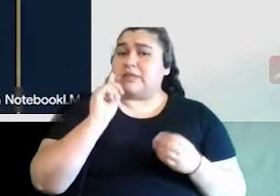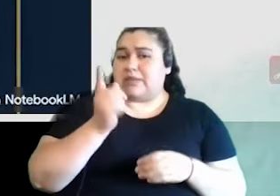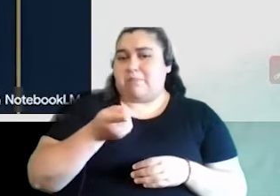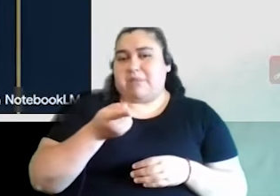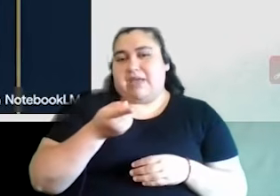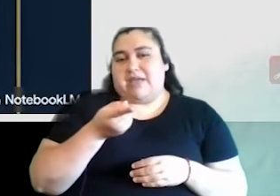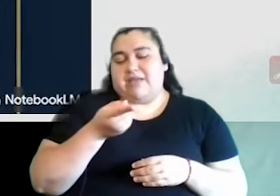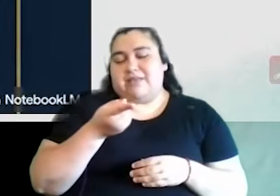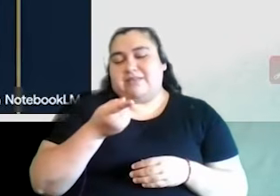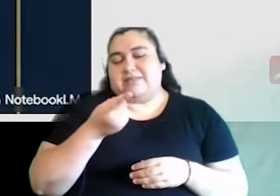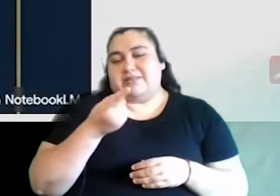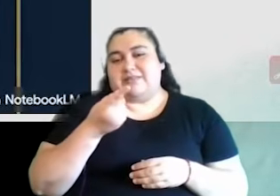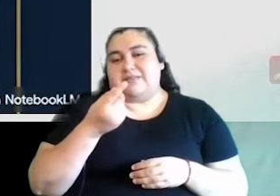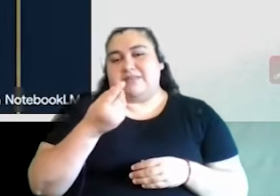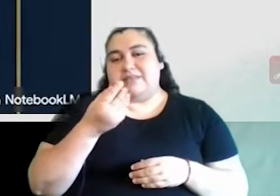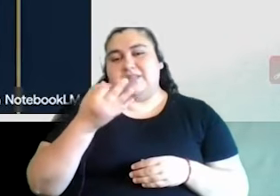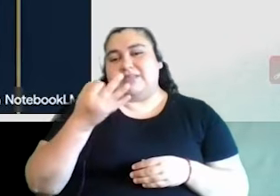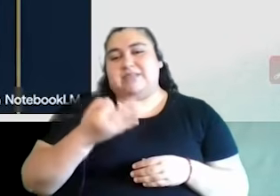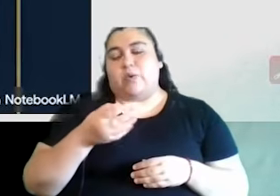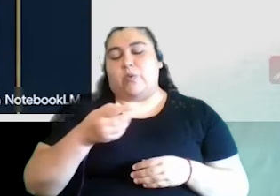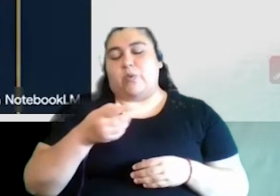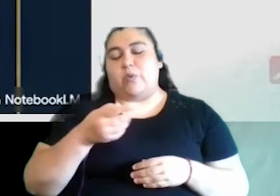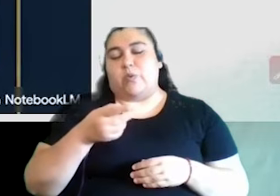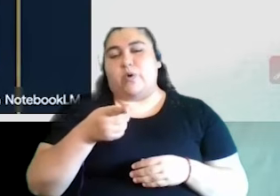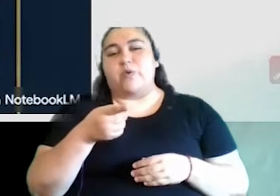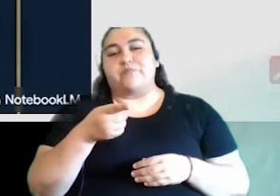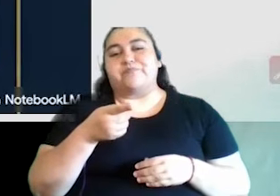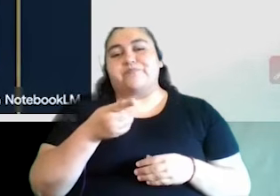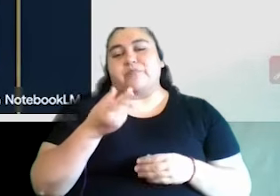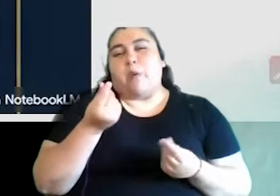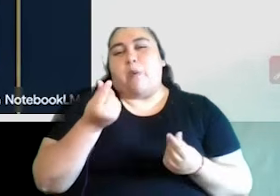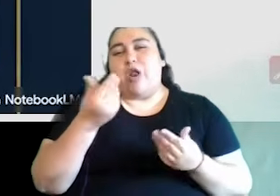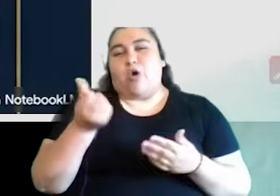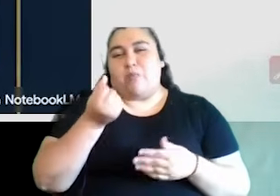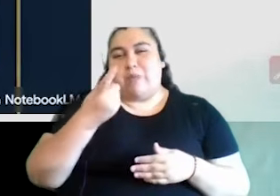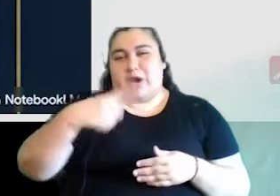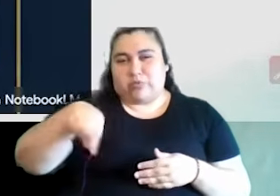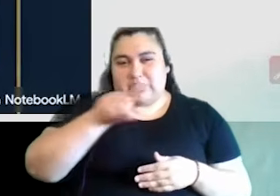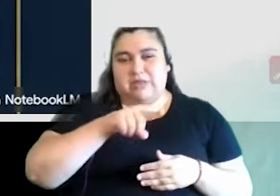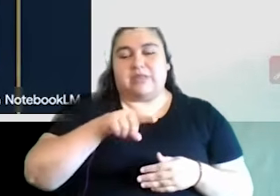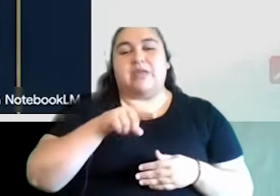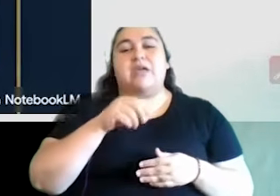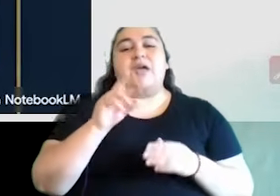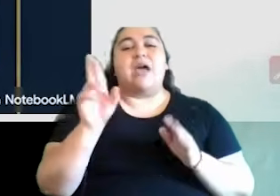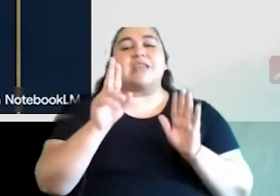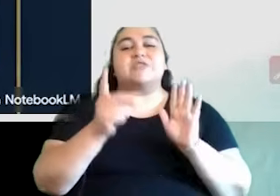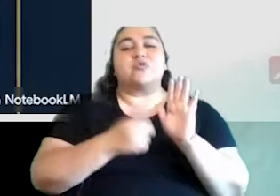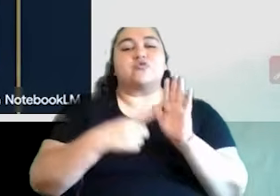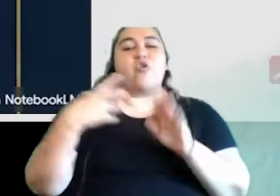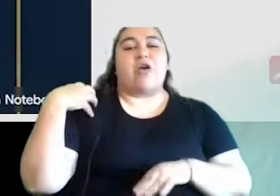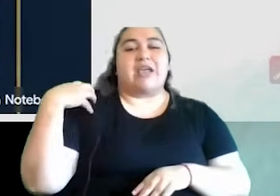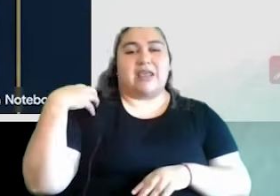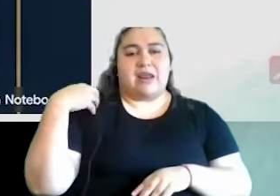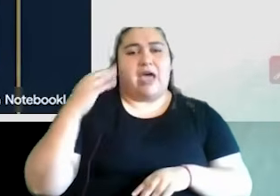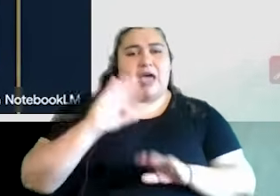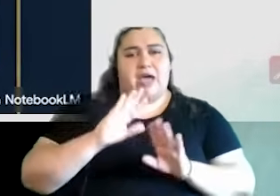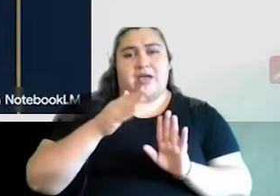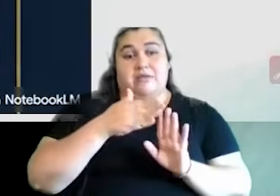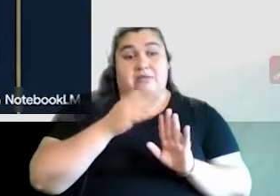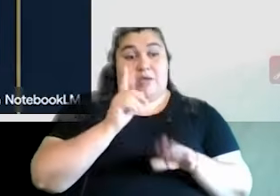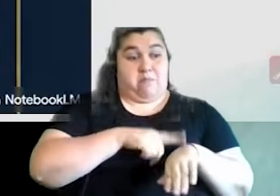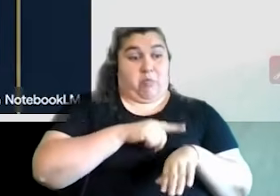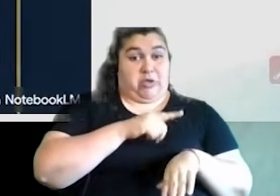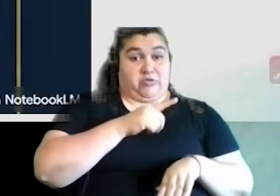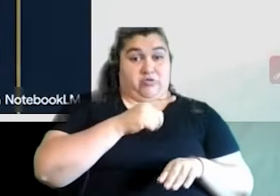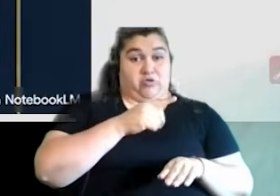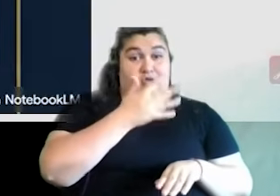es que les sirva, una resolución general que también salió unos días después de la